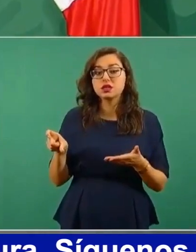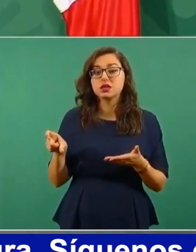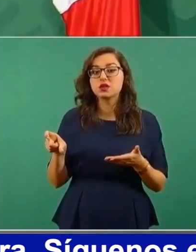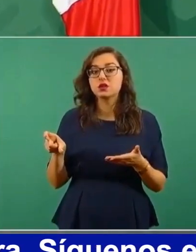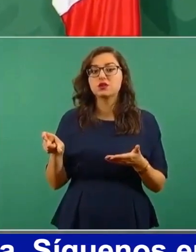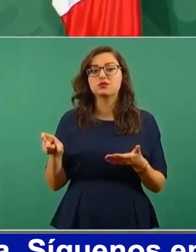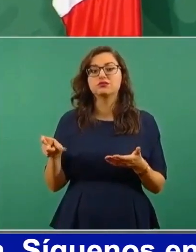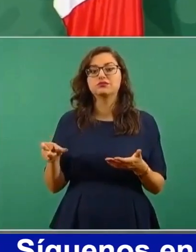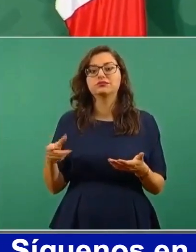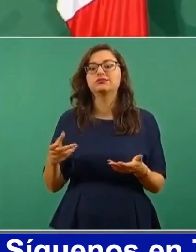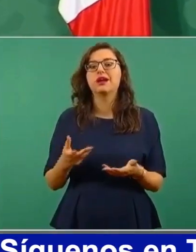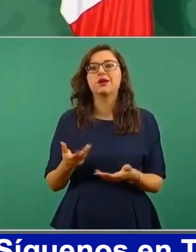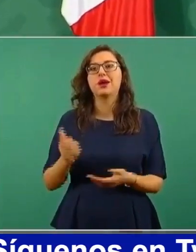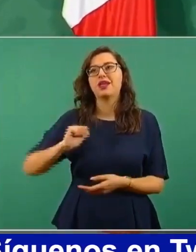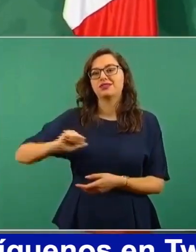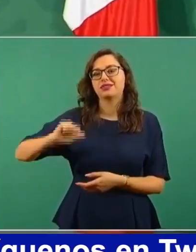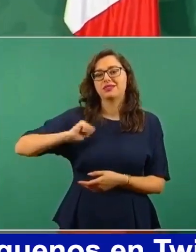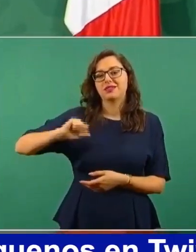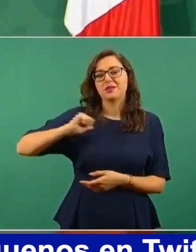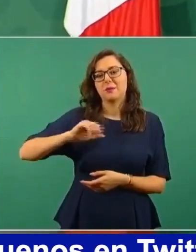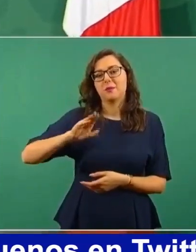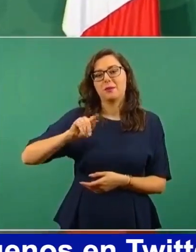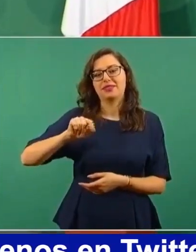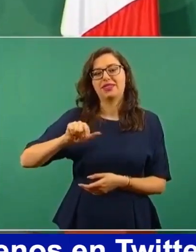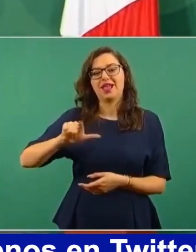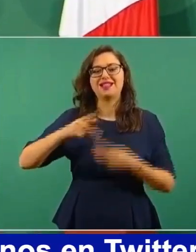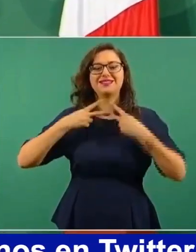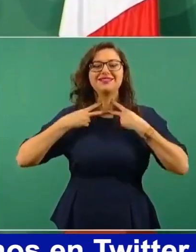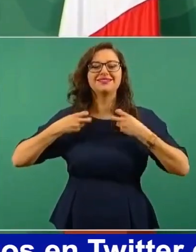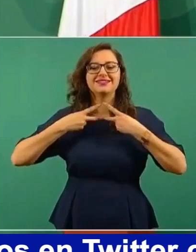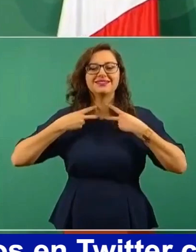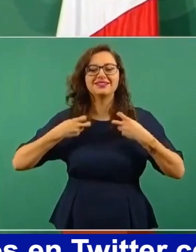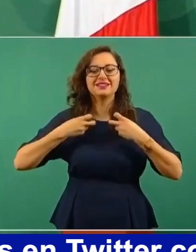Vital o el Banco Internacional.